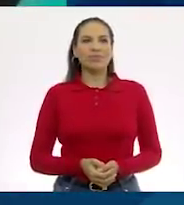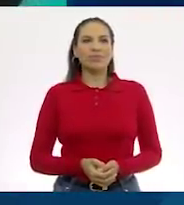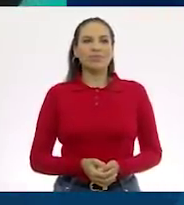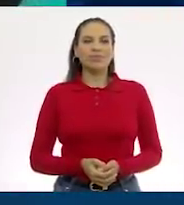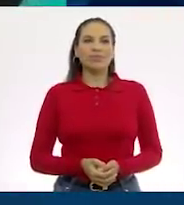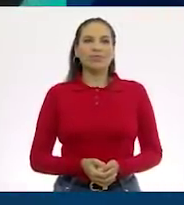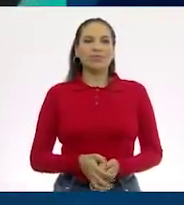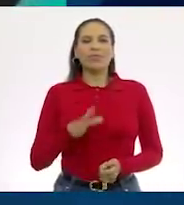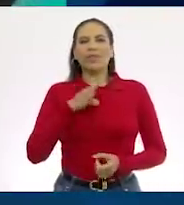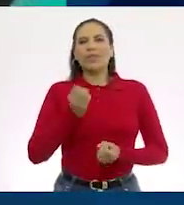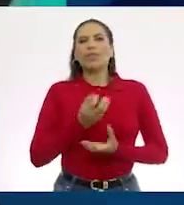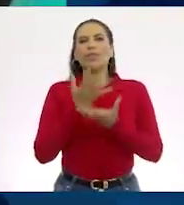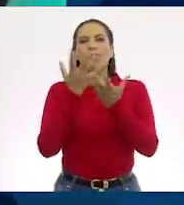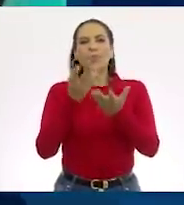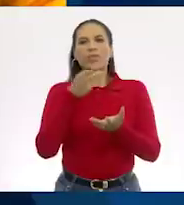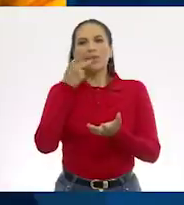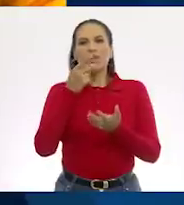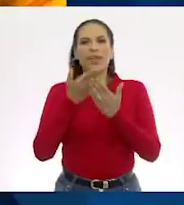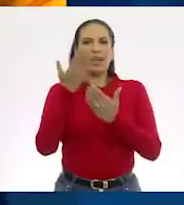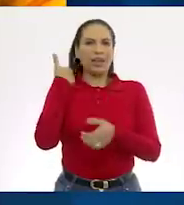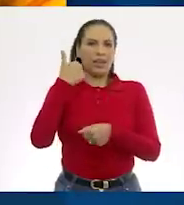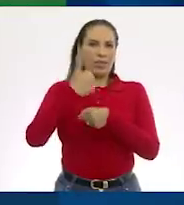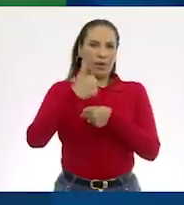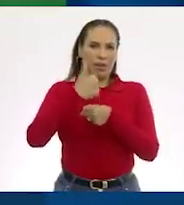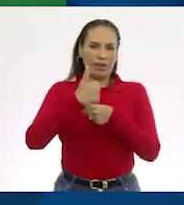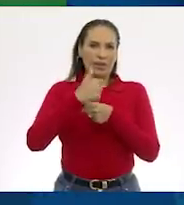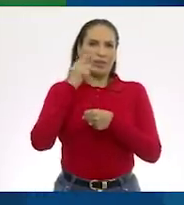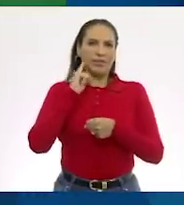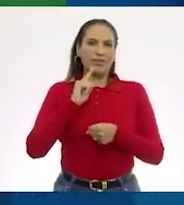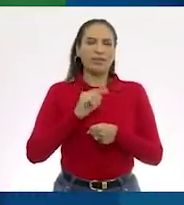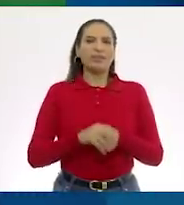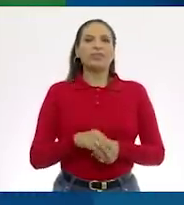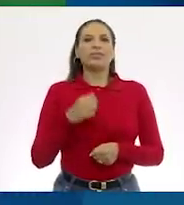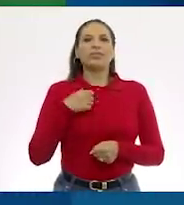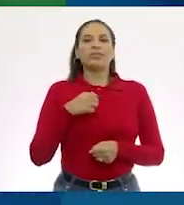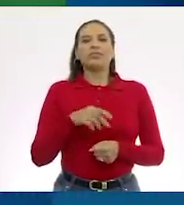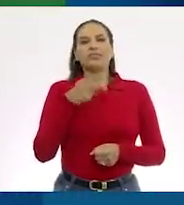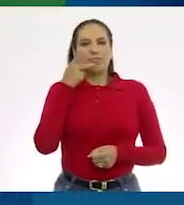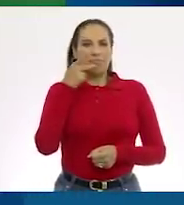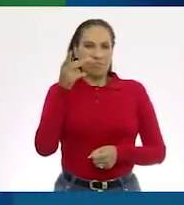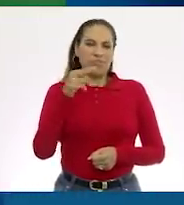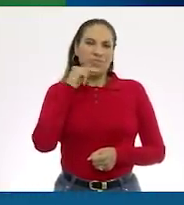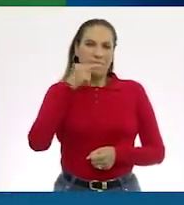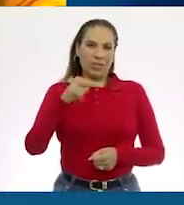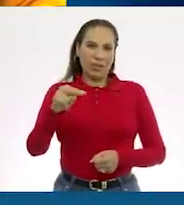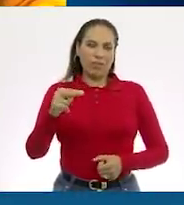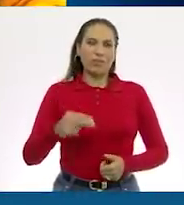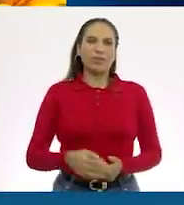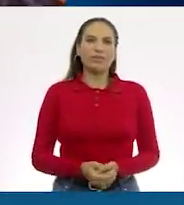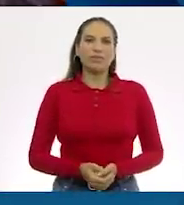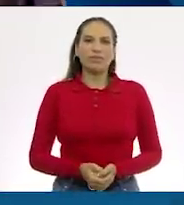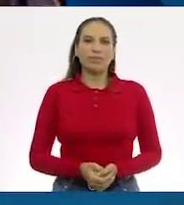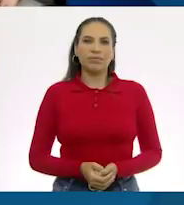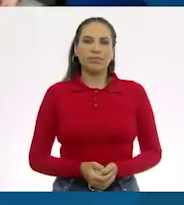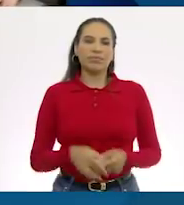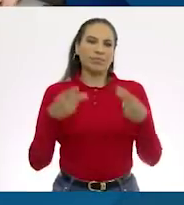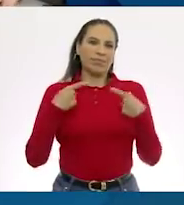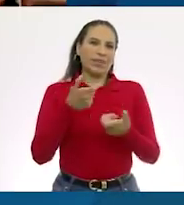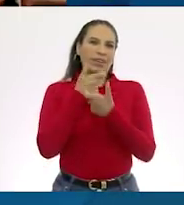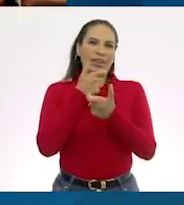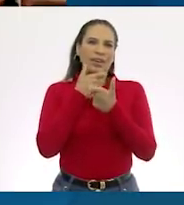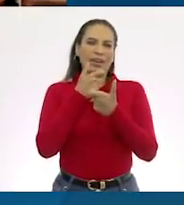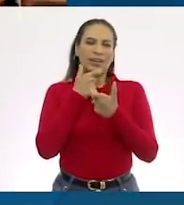Hay un poema que me recitaba mi abuelita. Ya ni mocuepa y pamoshakal.